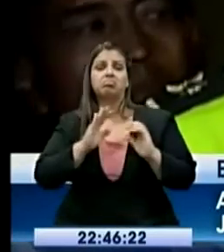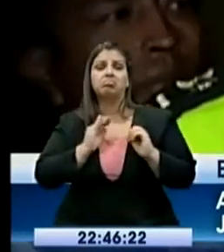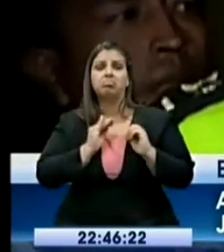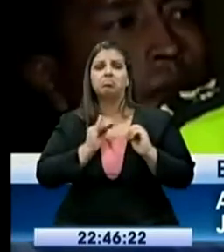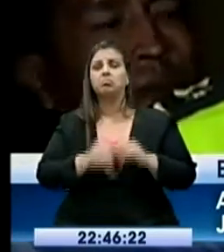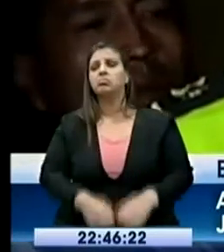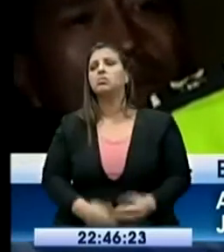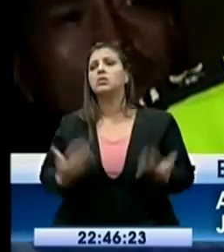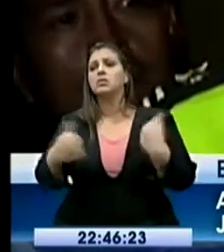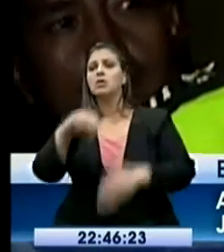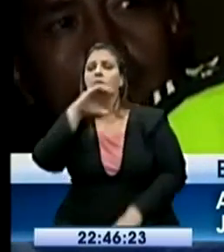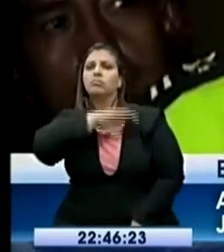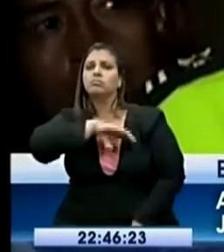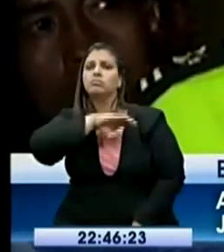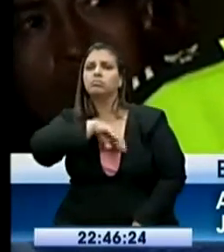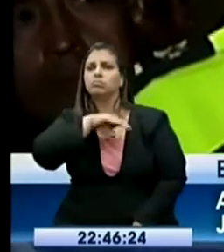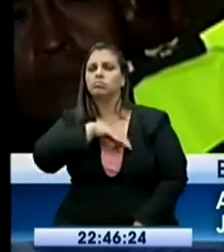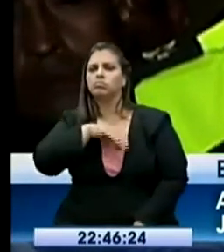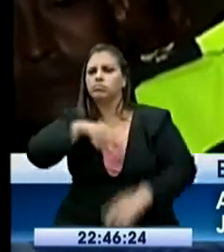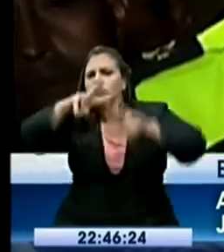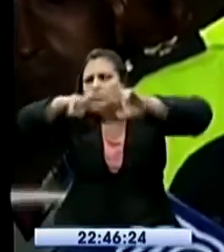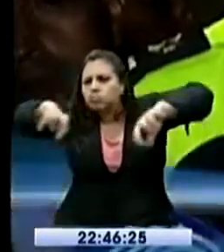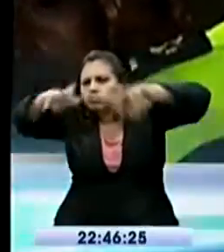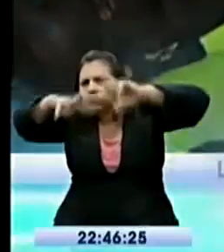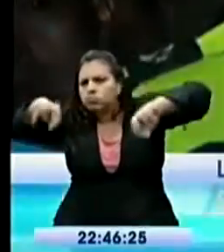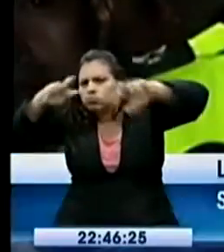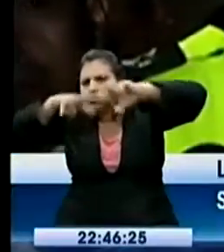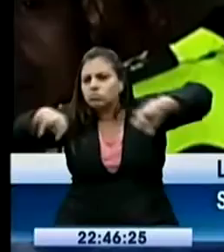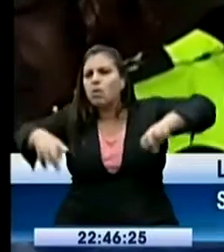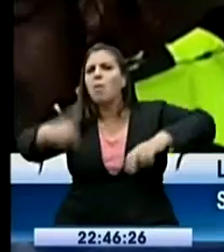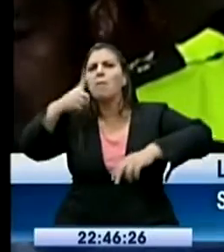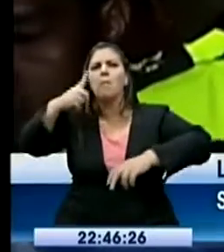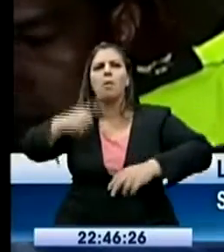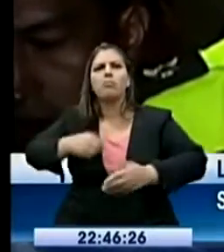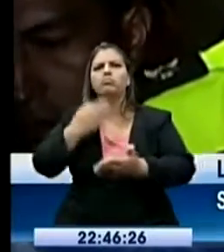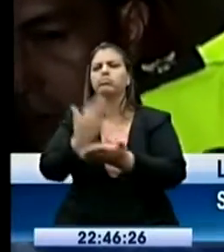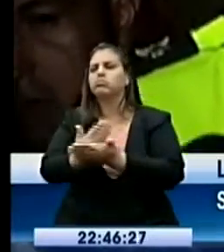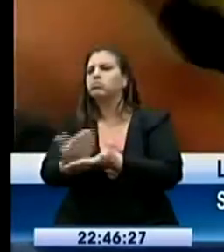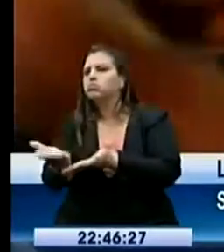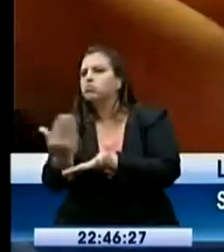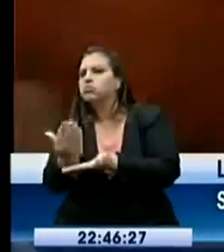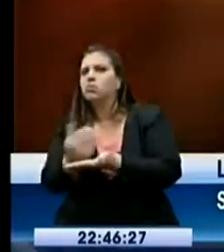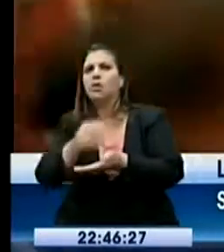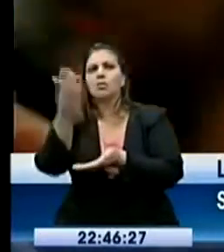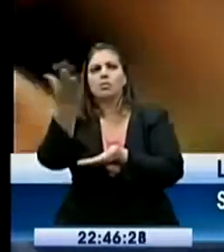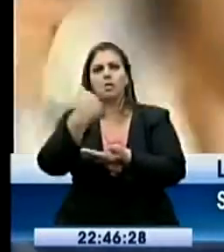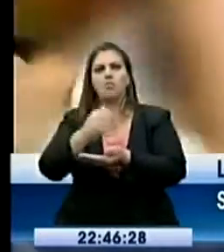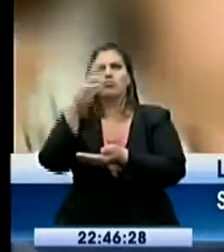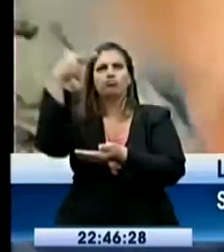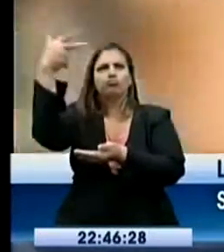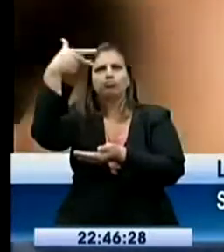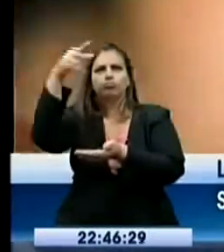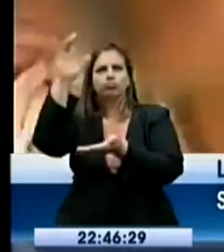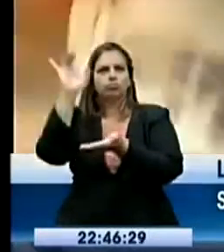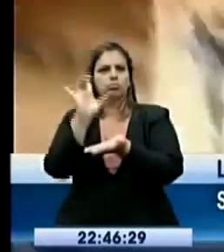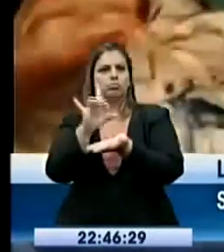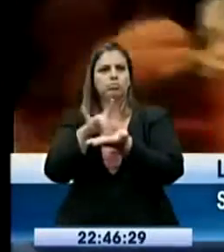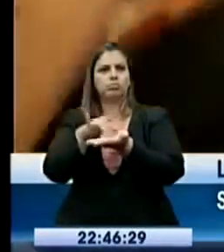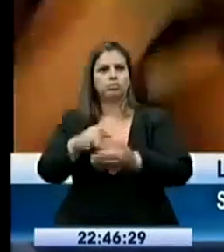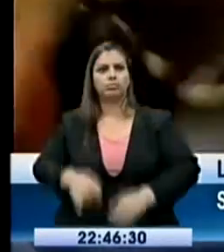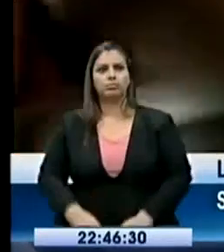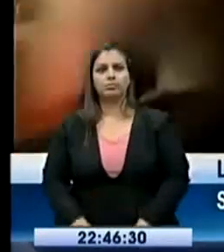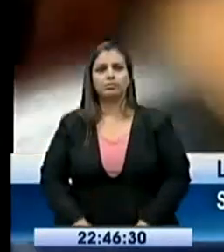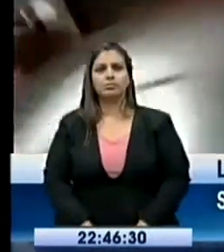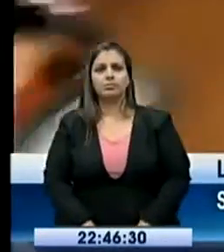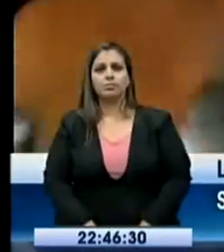el levantamiento de ciertas evidencias, vestigios, asimismo ciertos videos. Los presuntos implicados son dos hombres. Uno